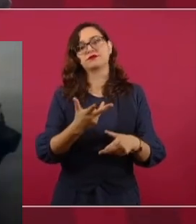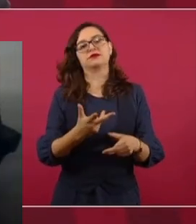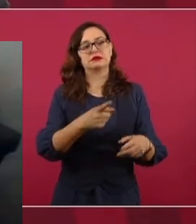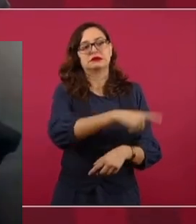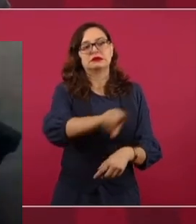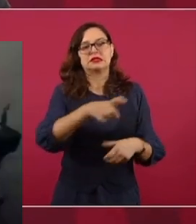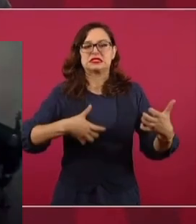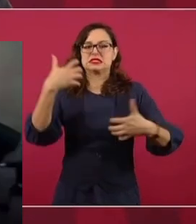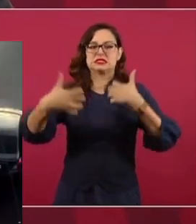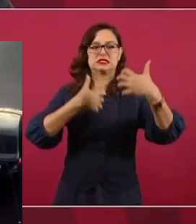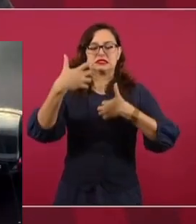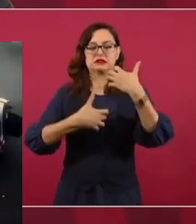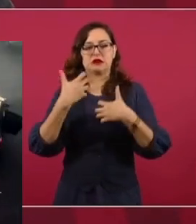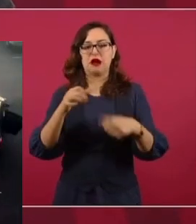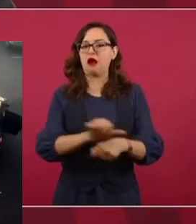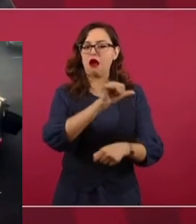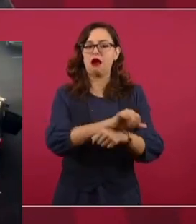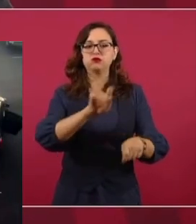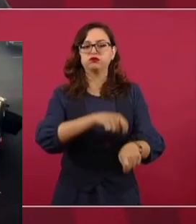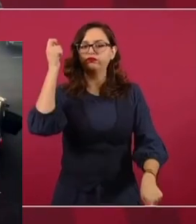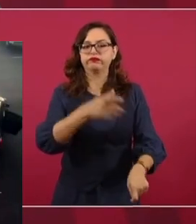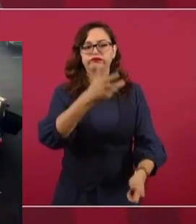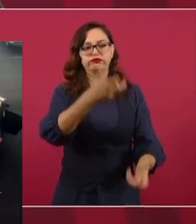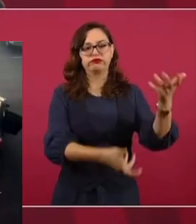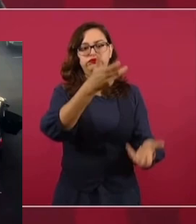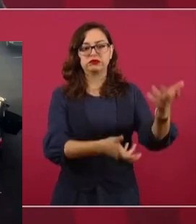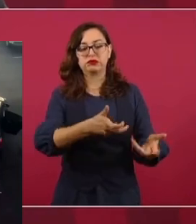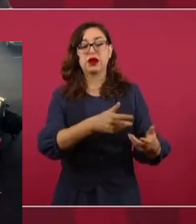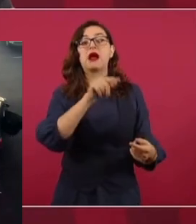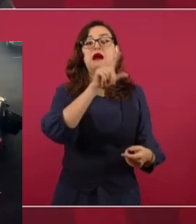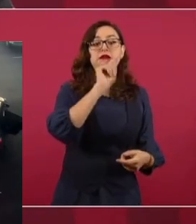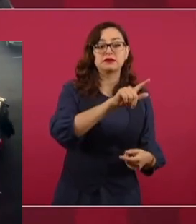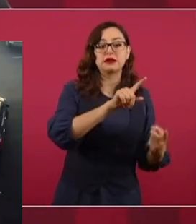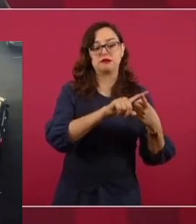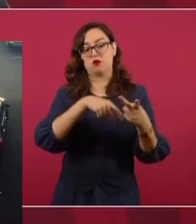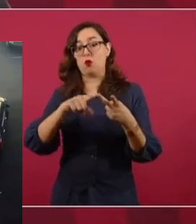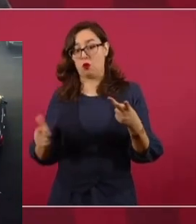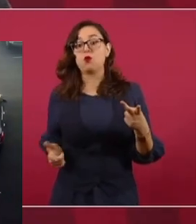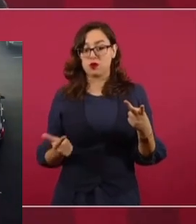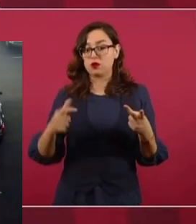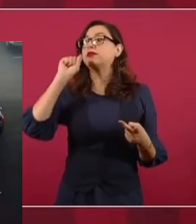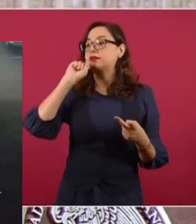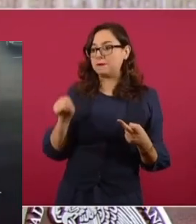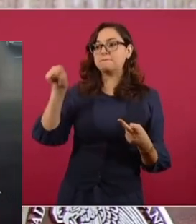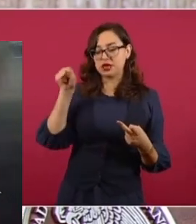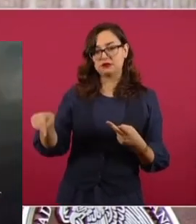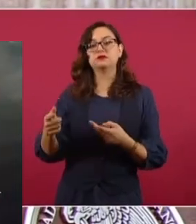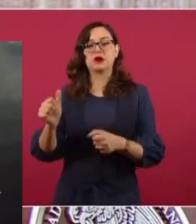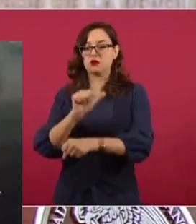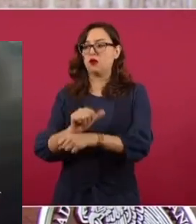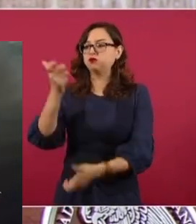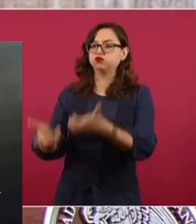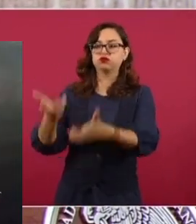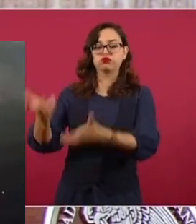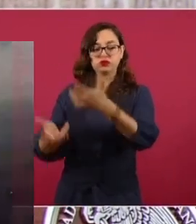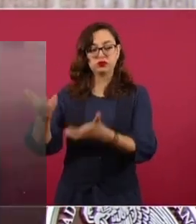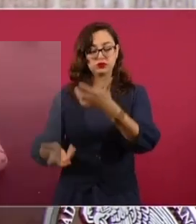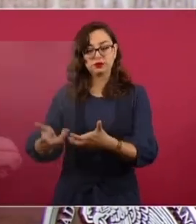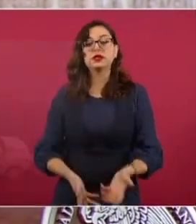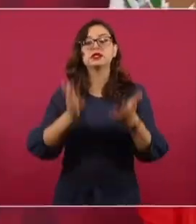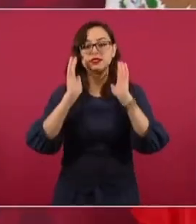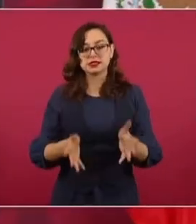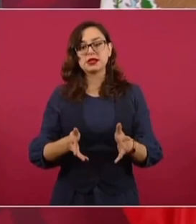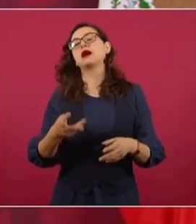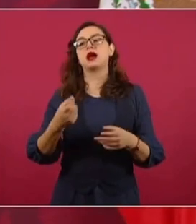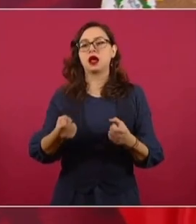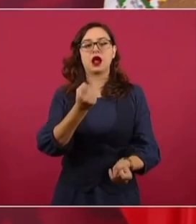quemas de vehículos. No solo en Jalisco, sino también en Guanajuato. Hay ya detenidos,